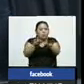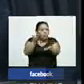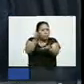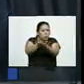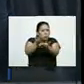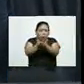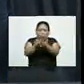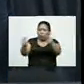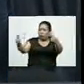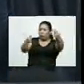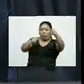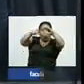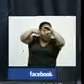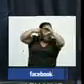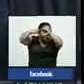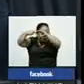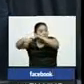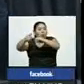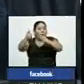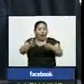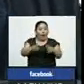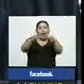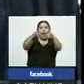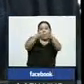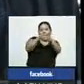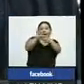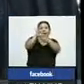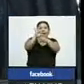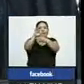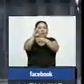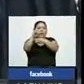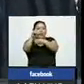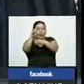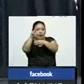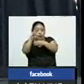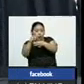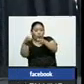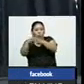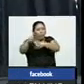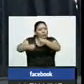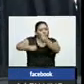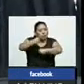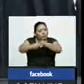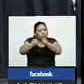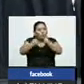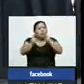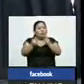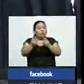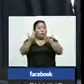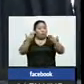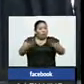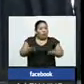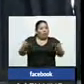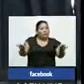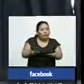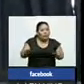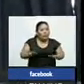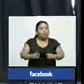ante todos los medios de comunicación, ante las federaciones nacionales y ante los atletas. Es un plan que desarrollamos